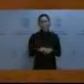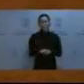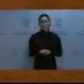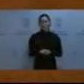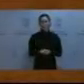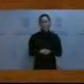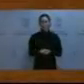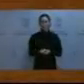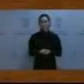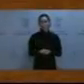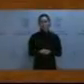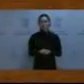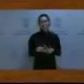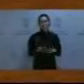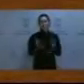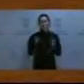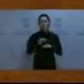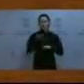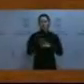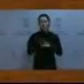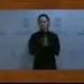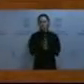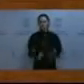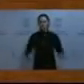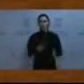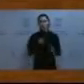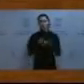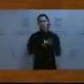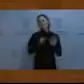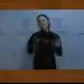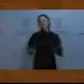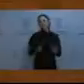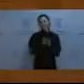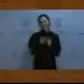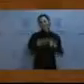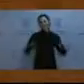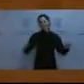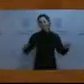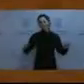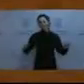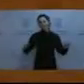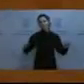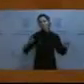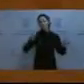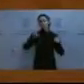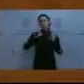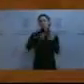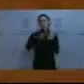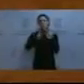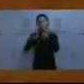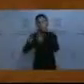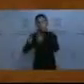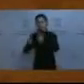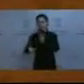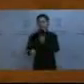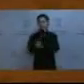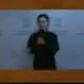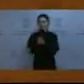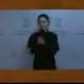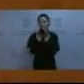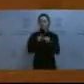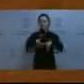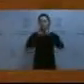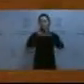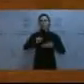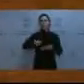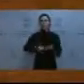Este incumplimiento se hace extensivo no solo al 2007, sino a los posteriores 2008 y 2009. Del análisis de la actividad